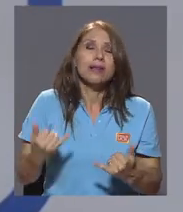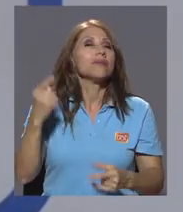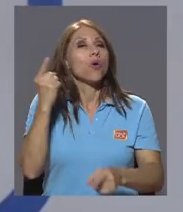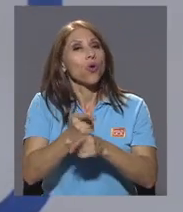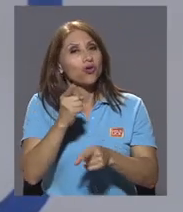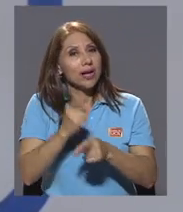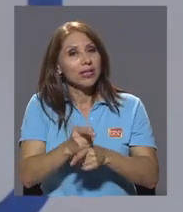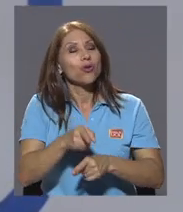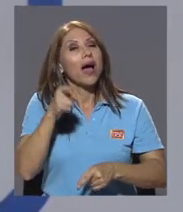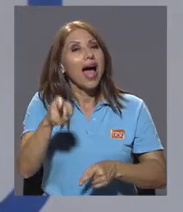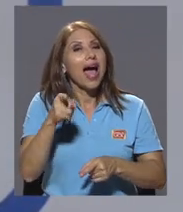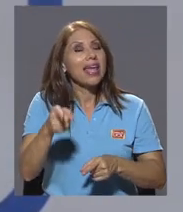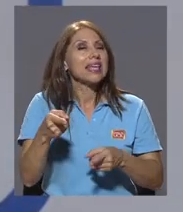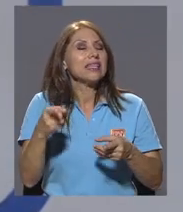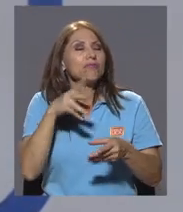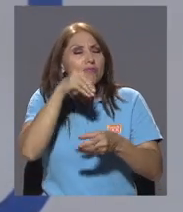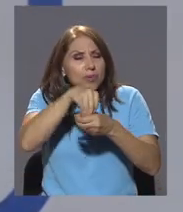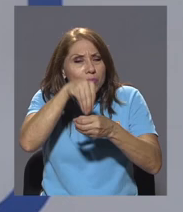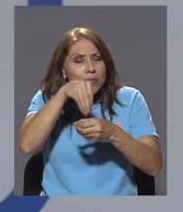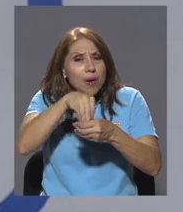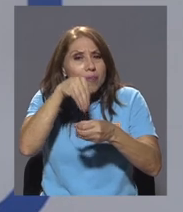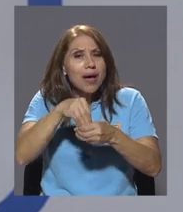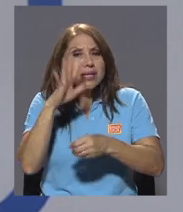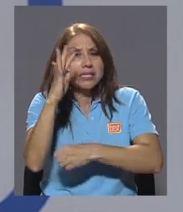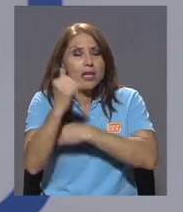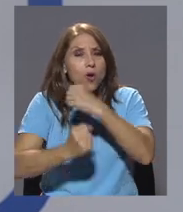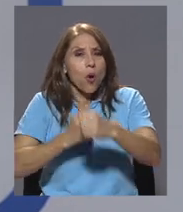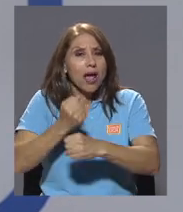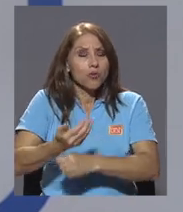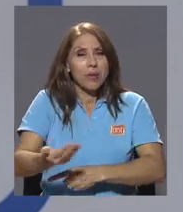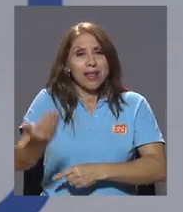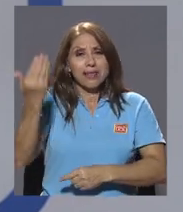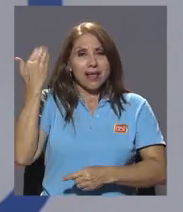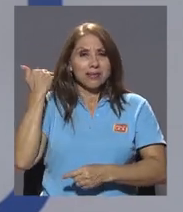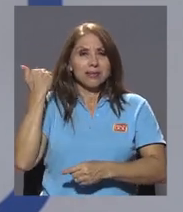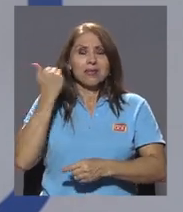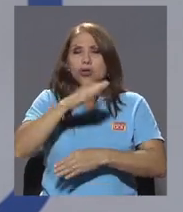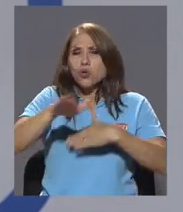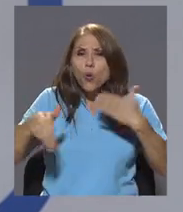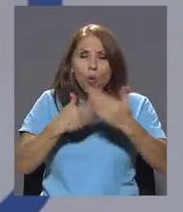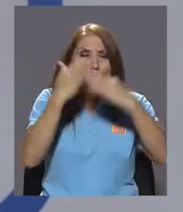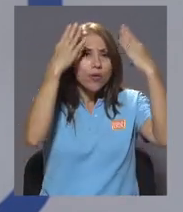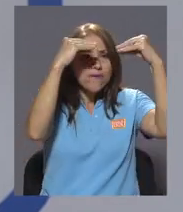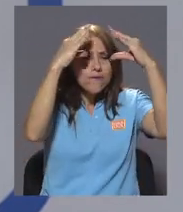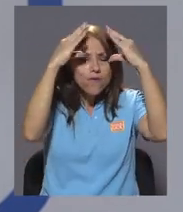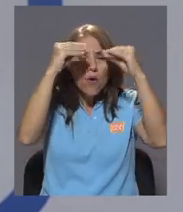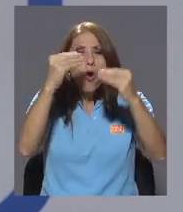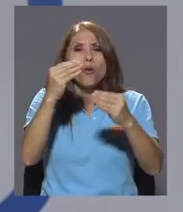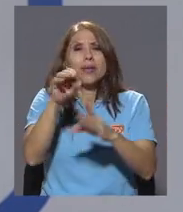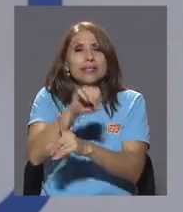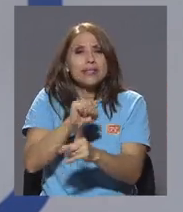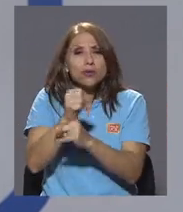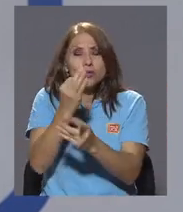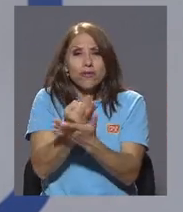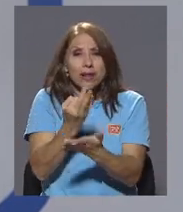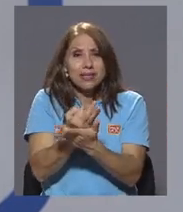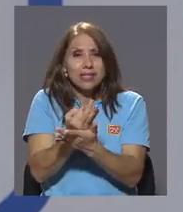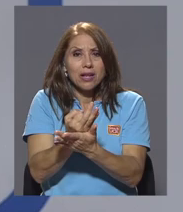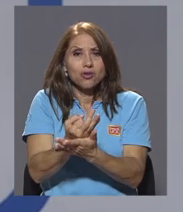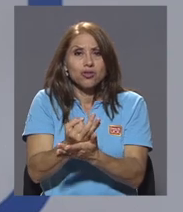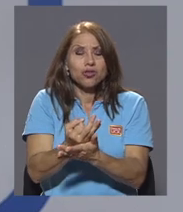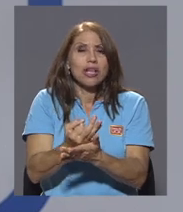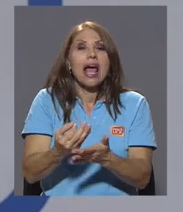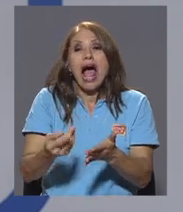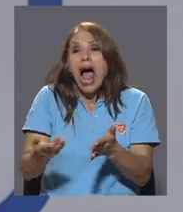histórico general de cinco años para atrás es de lo que son los informes estados financieros inclusive hay algunos elementos donde tenemos más de cinco